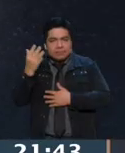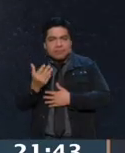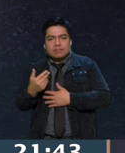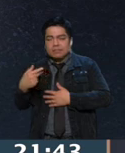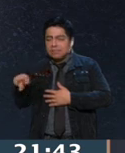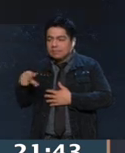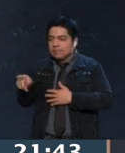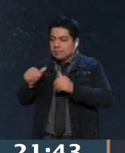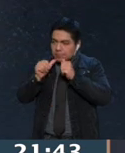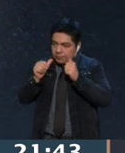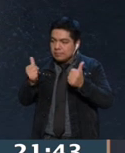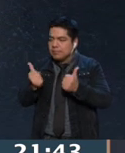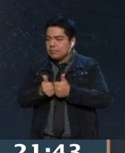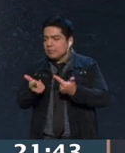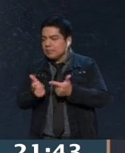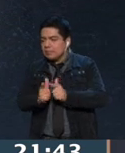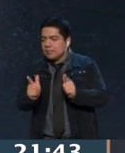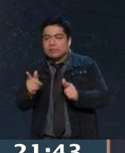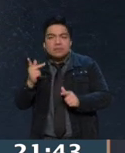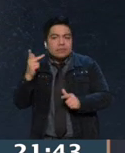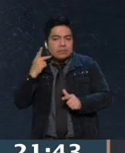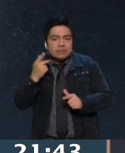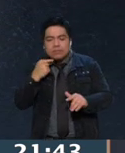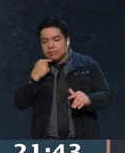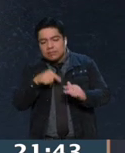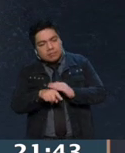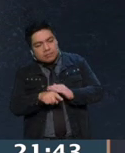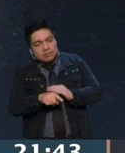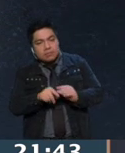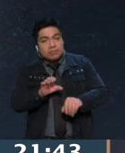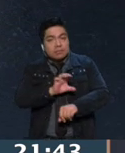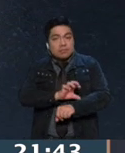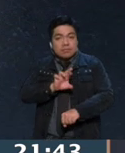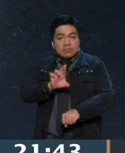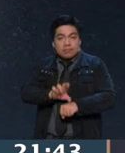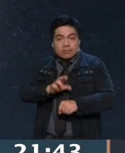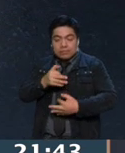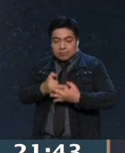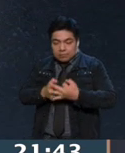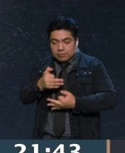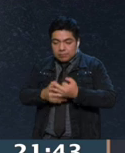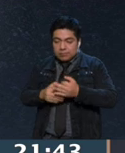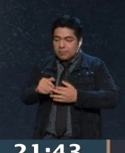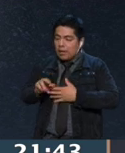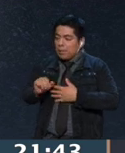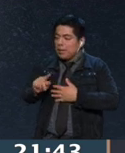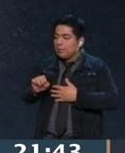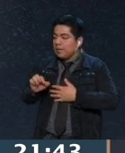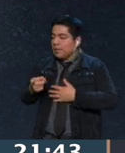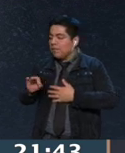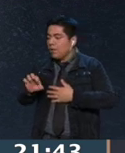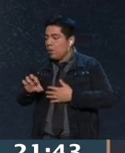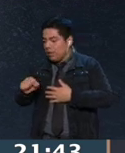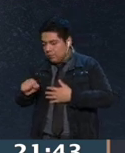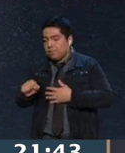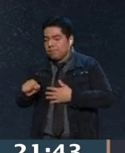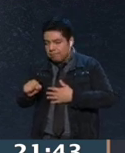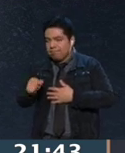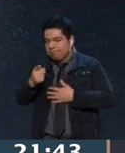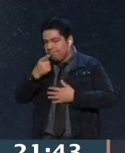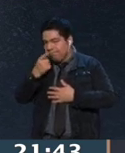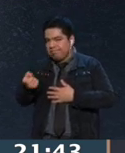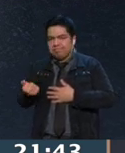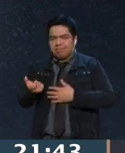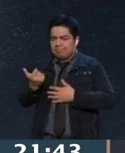su nueva organización política. Esta queja fue presentada por el coordinador jurídico de Morena, Eurípides Flores, quien señaló uso indebido